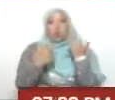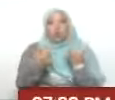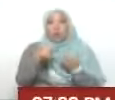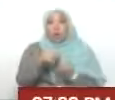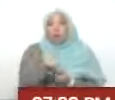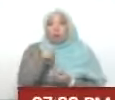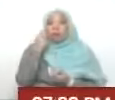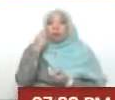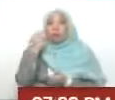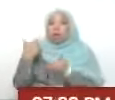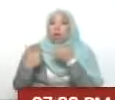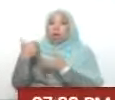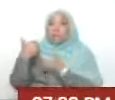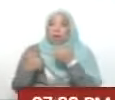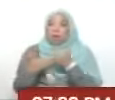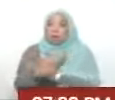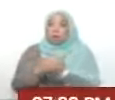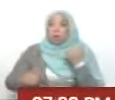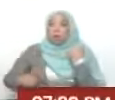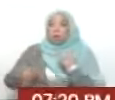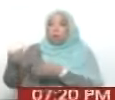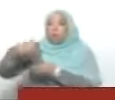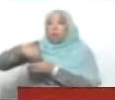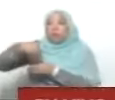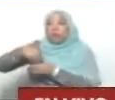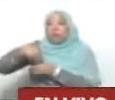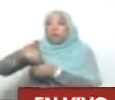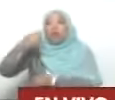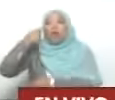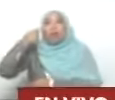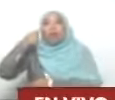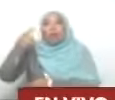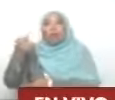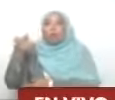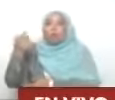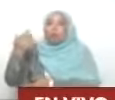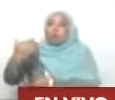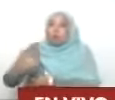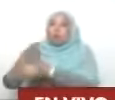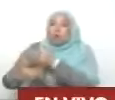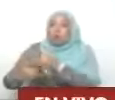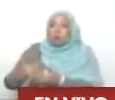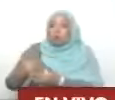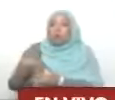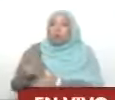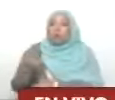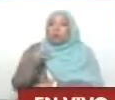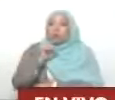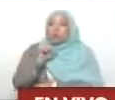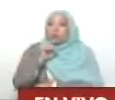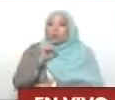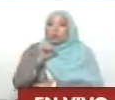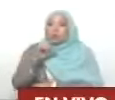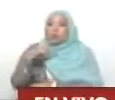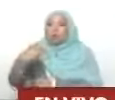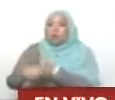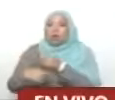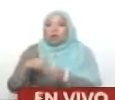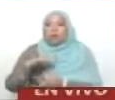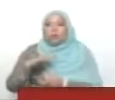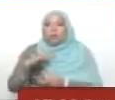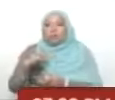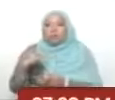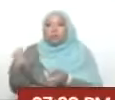en esa campaña y, bueno, vimos como hemos visto la evolución. En esa primera, digo, periodo